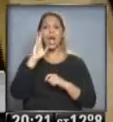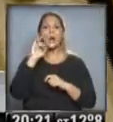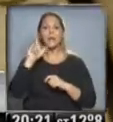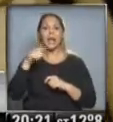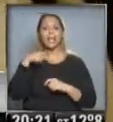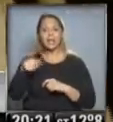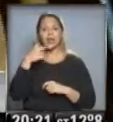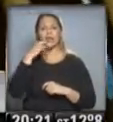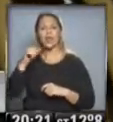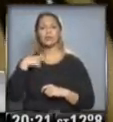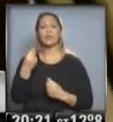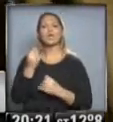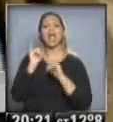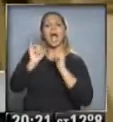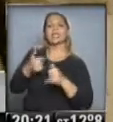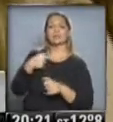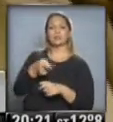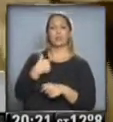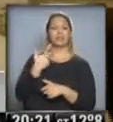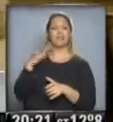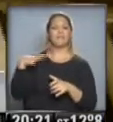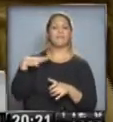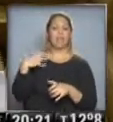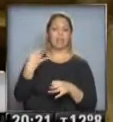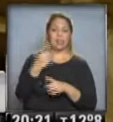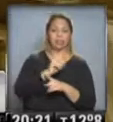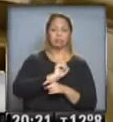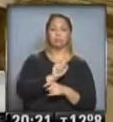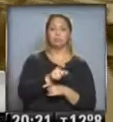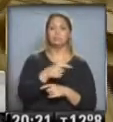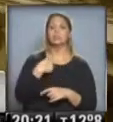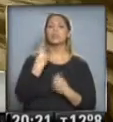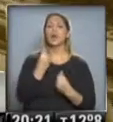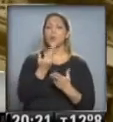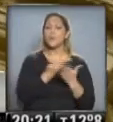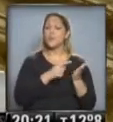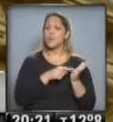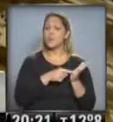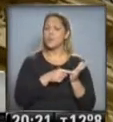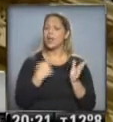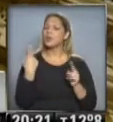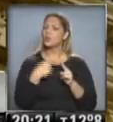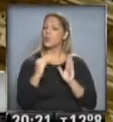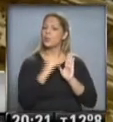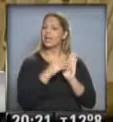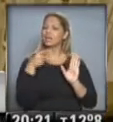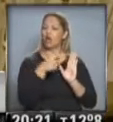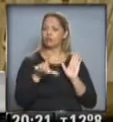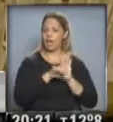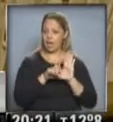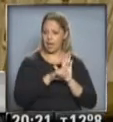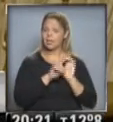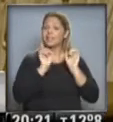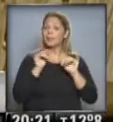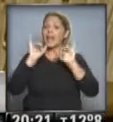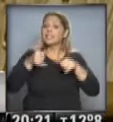está denunciado por aceptar esta irregularidad. Kunkel basa su acusación en que hay un nombramiento ilegal y también la